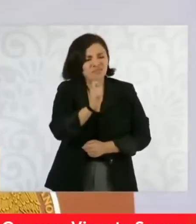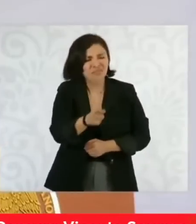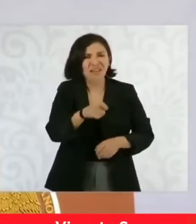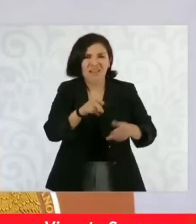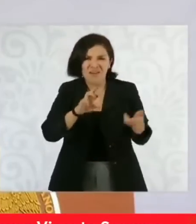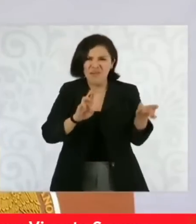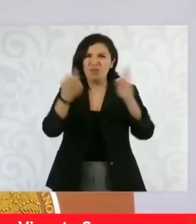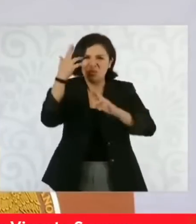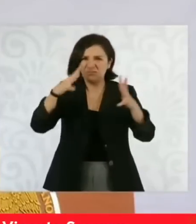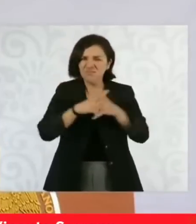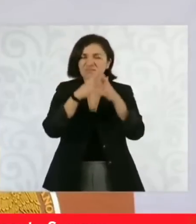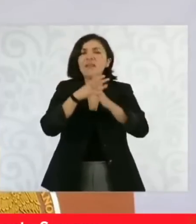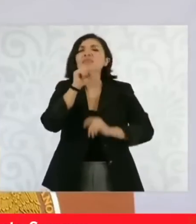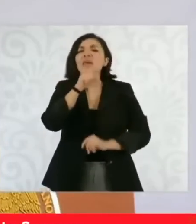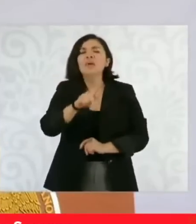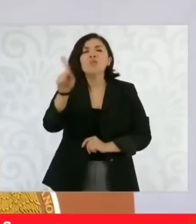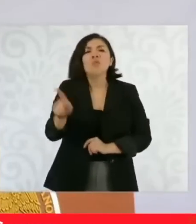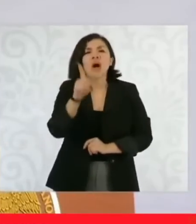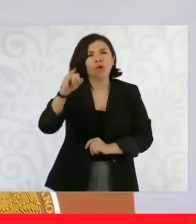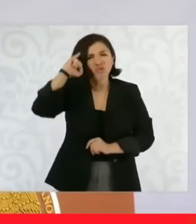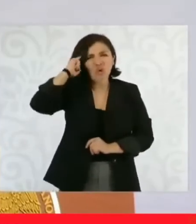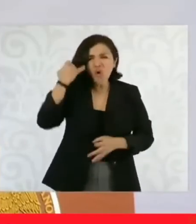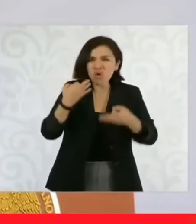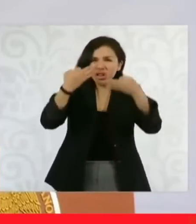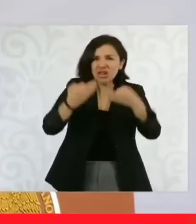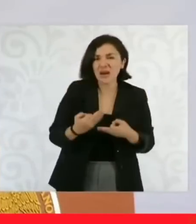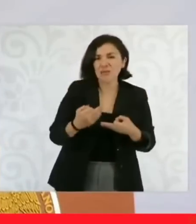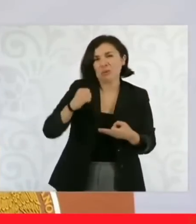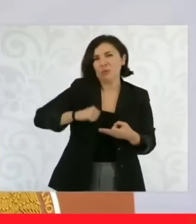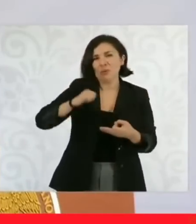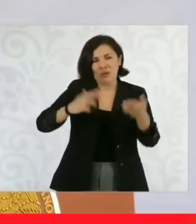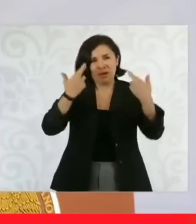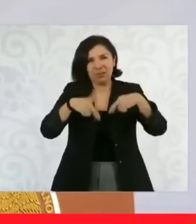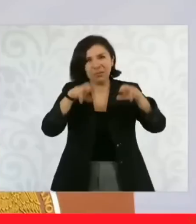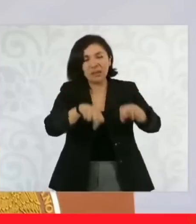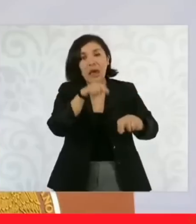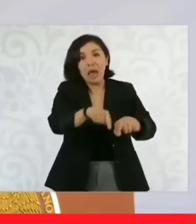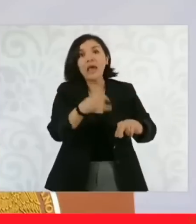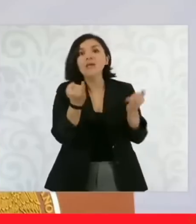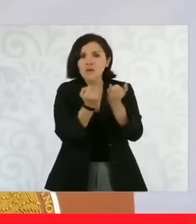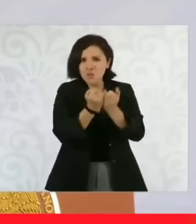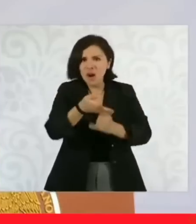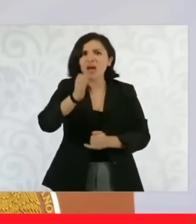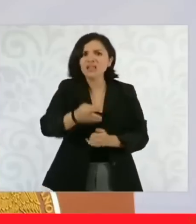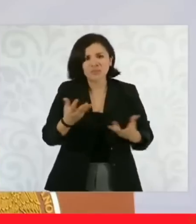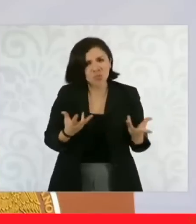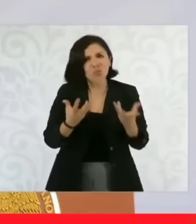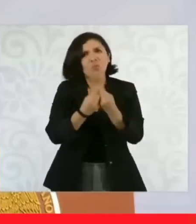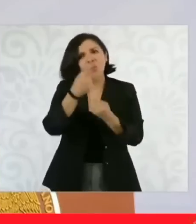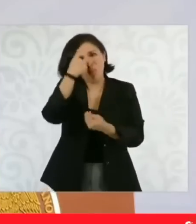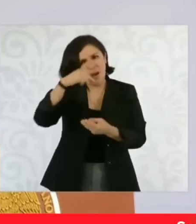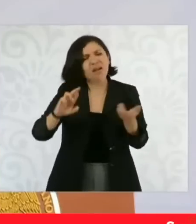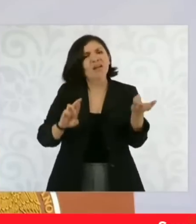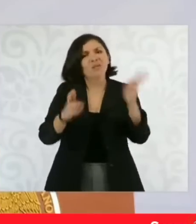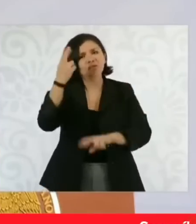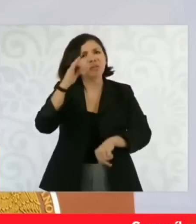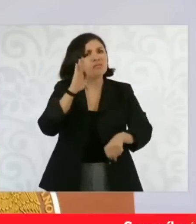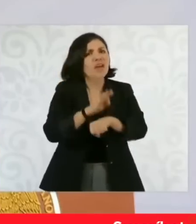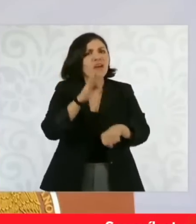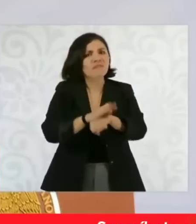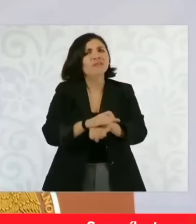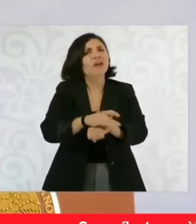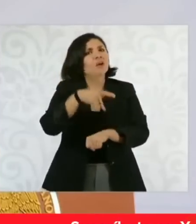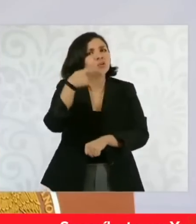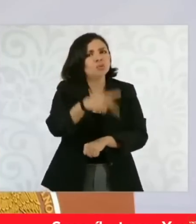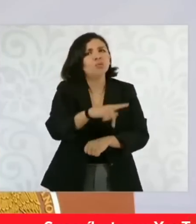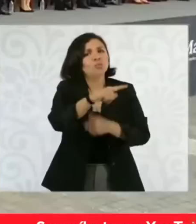los pueblos originarios representativos de aquella época que se sumaron a la lucha armada para defender sus